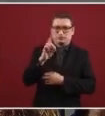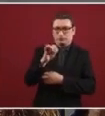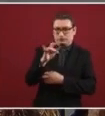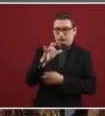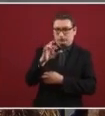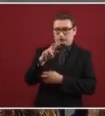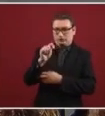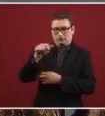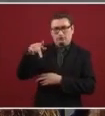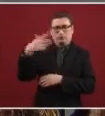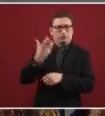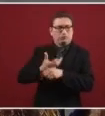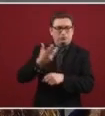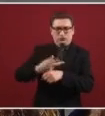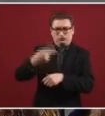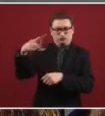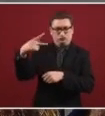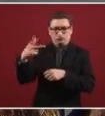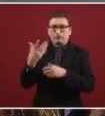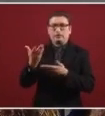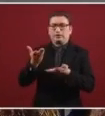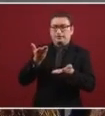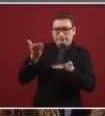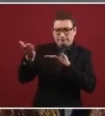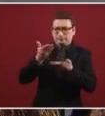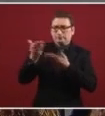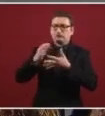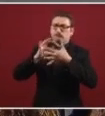Demócrata. Les vamos a